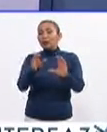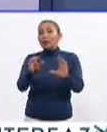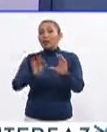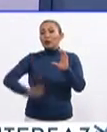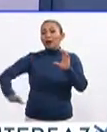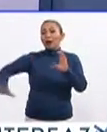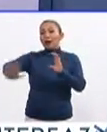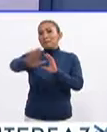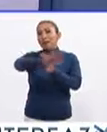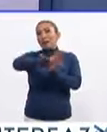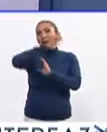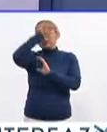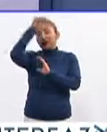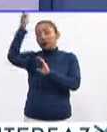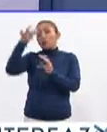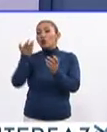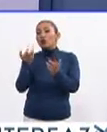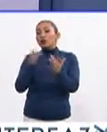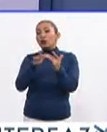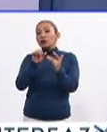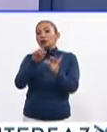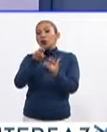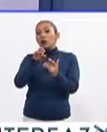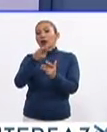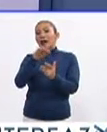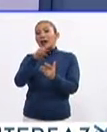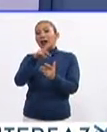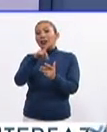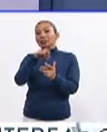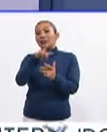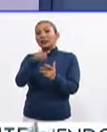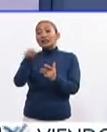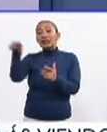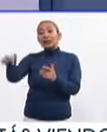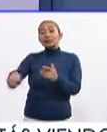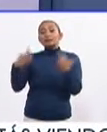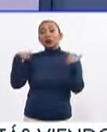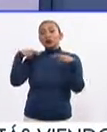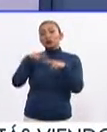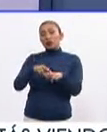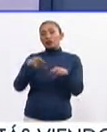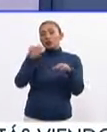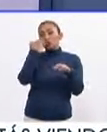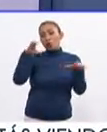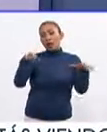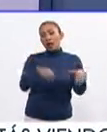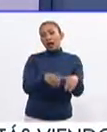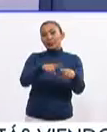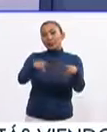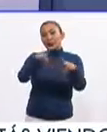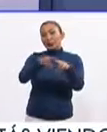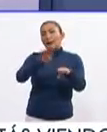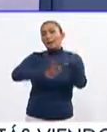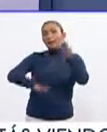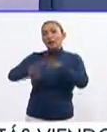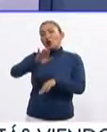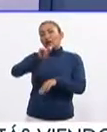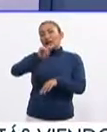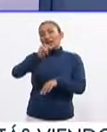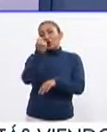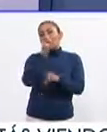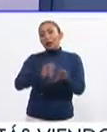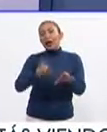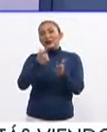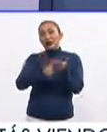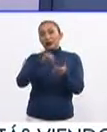cuidado ambiental. Y por eso nos enlazamos con Saúl Hernández Islas. Él es maestro de la Unidad Profesional Interdisciplinaria de Biotecnología, también